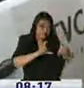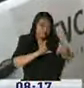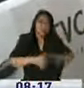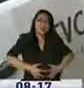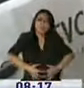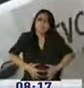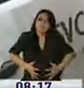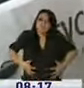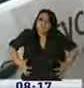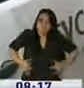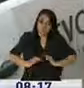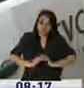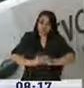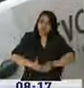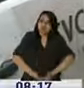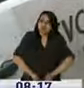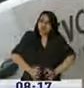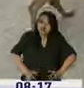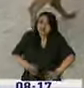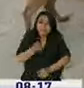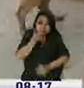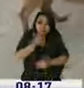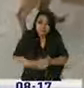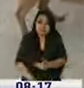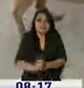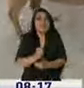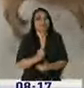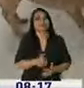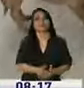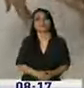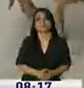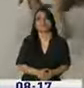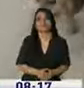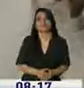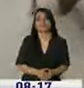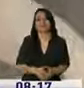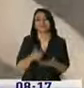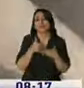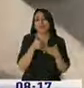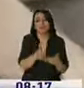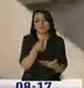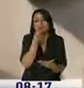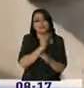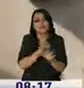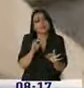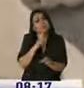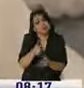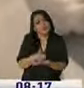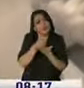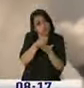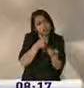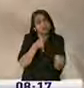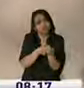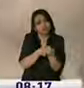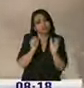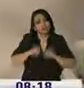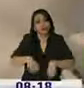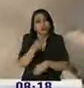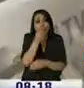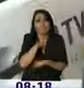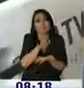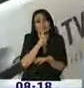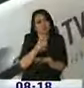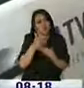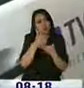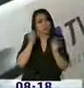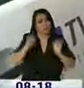está a punto de ya tener sus cachorros. Aunque no pueden mantener a los peluditos, ofrecen colaborar para su rescate y su alimentación. Yo no,